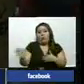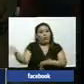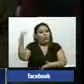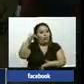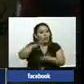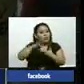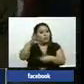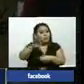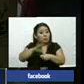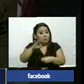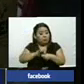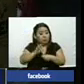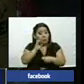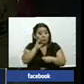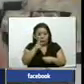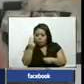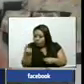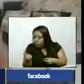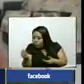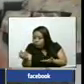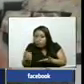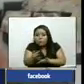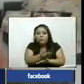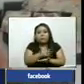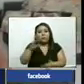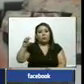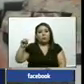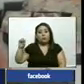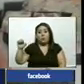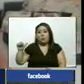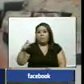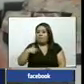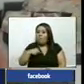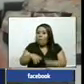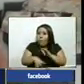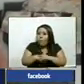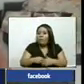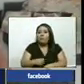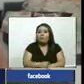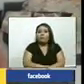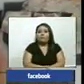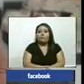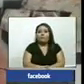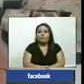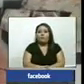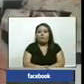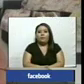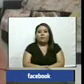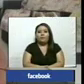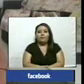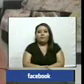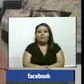vuelta en caso de que la auditoría de la OEA determine que hubo fraude.